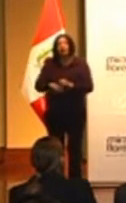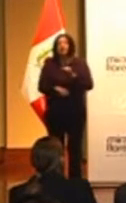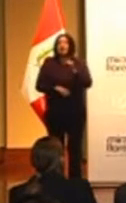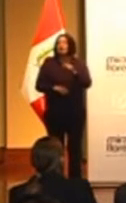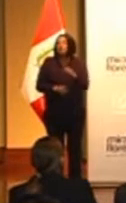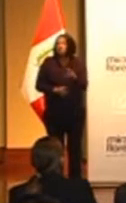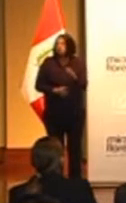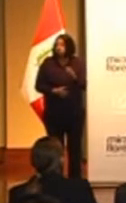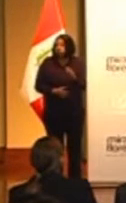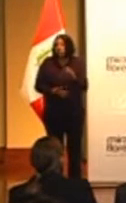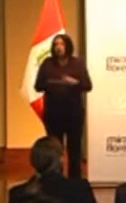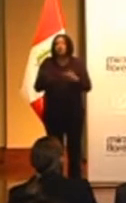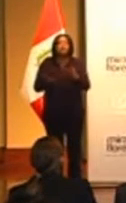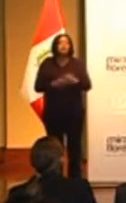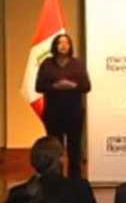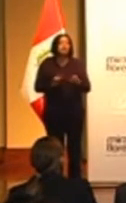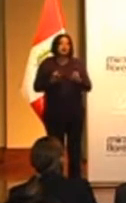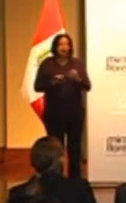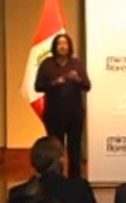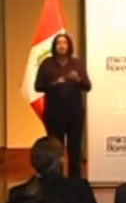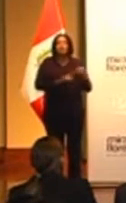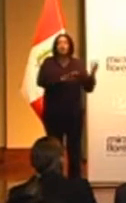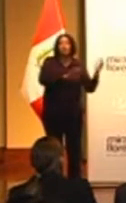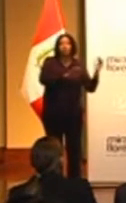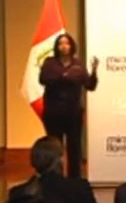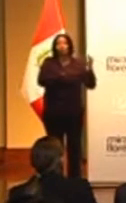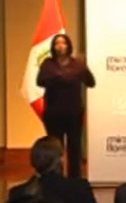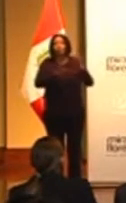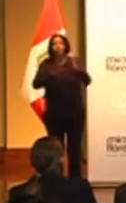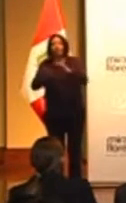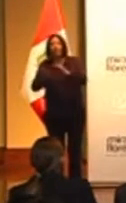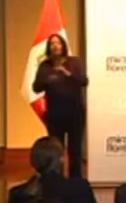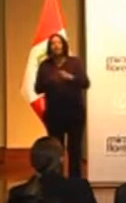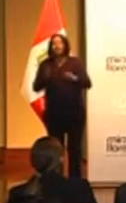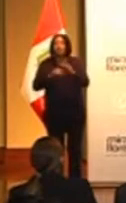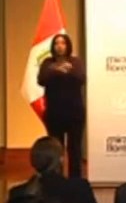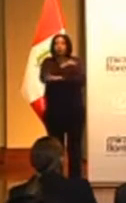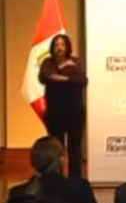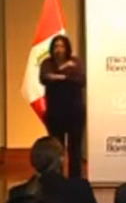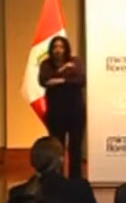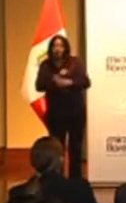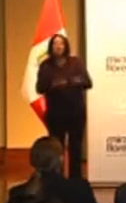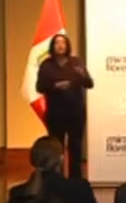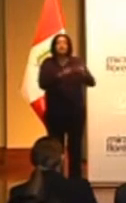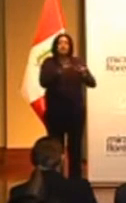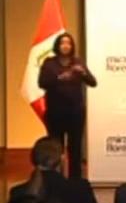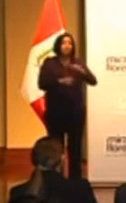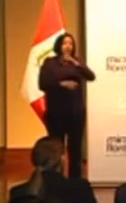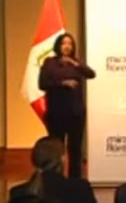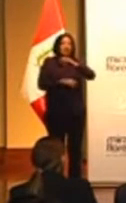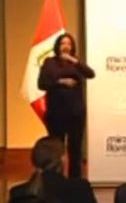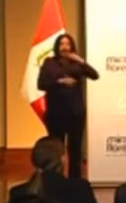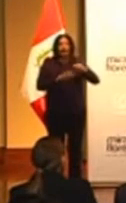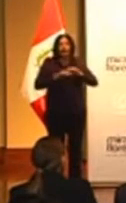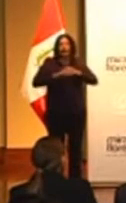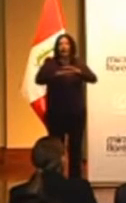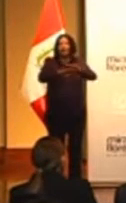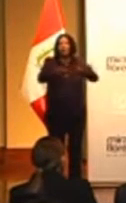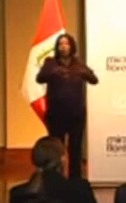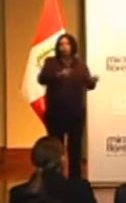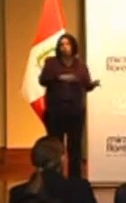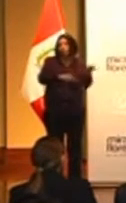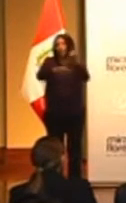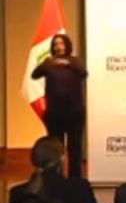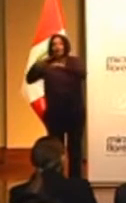esto es producto de situaciones como la migración que ha tenido nuestro país, del campo a la ciudad,